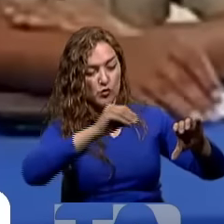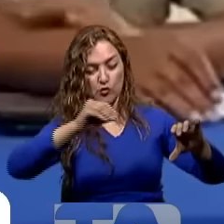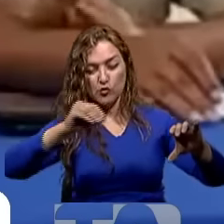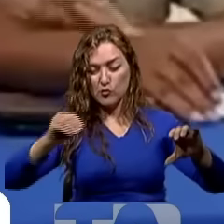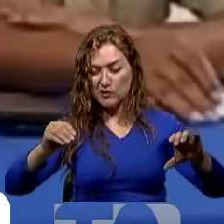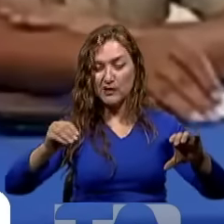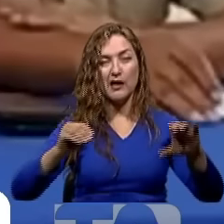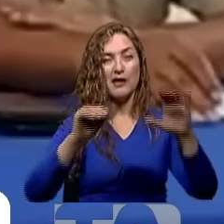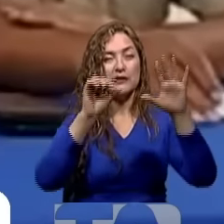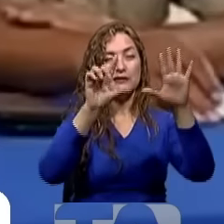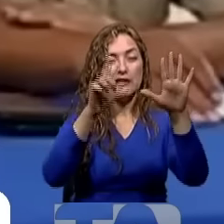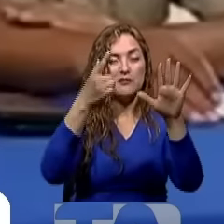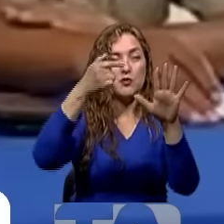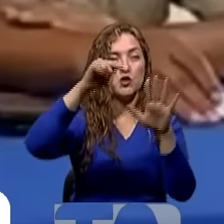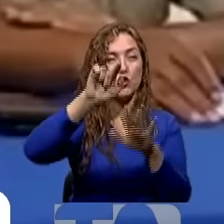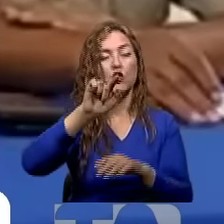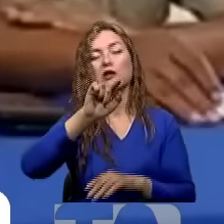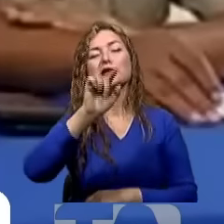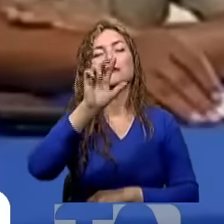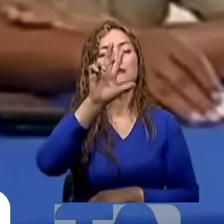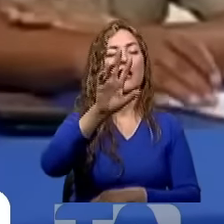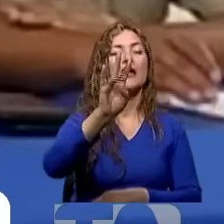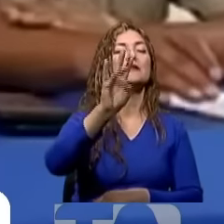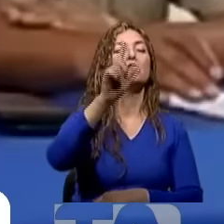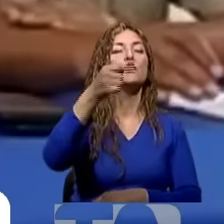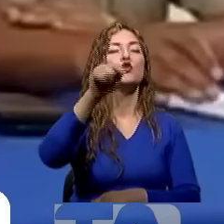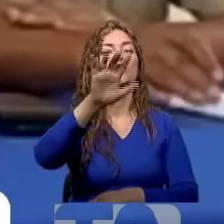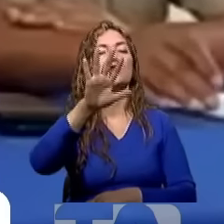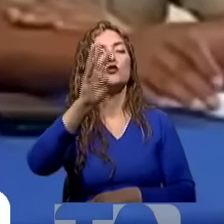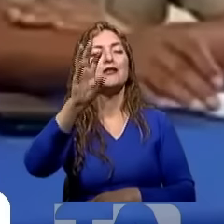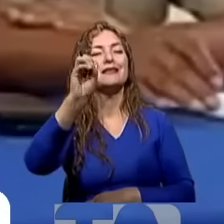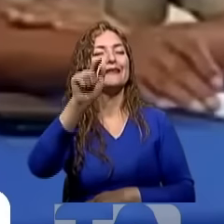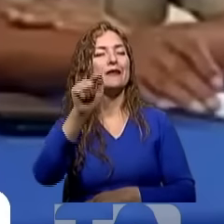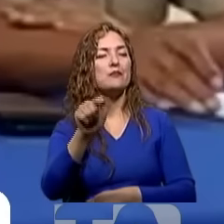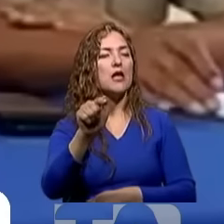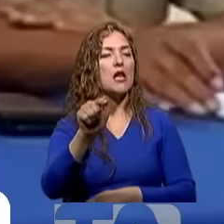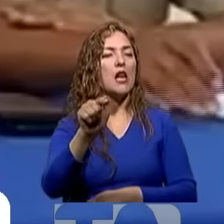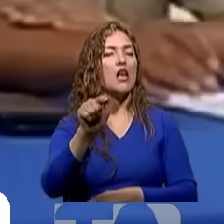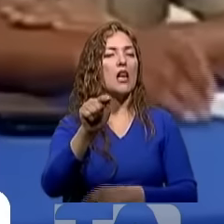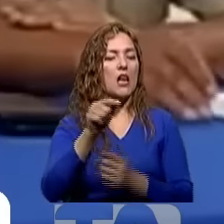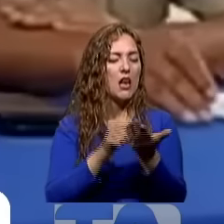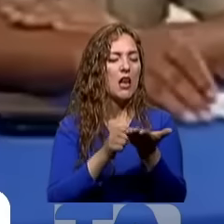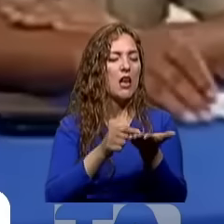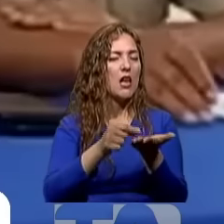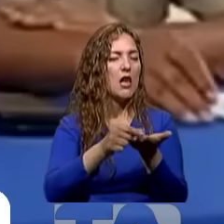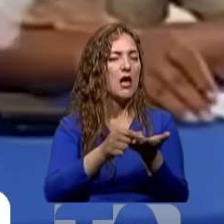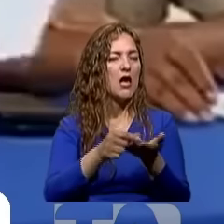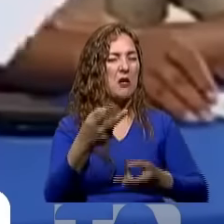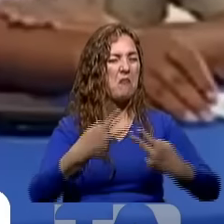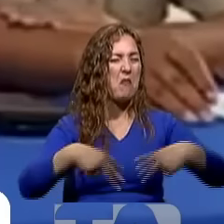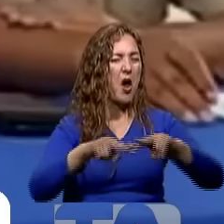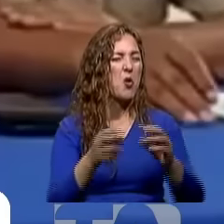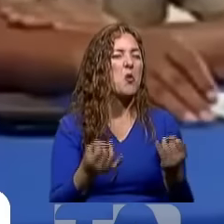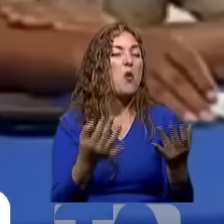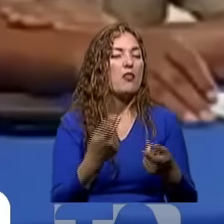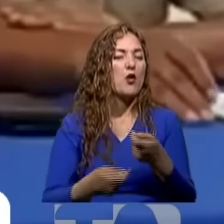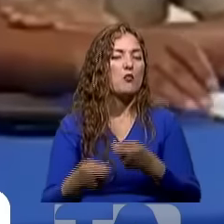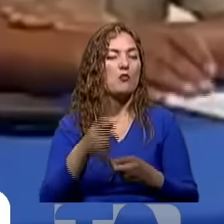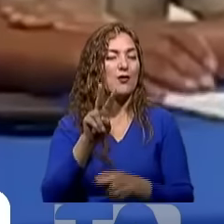7,560,000 dosis a gran escala y un aproximado en el mercado de esta sustancia